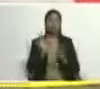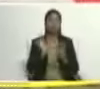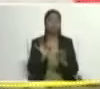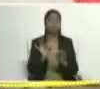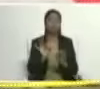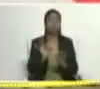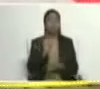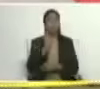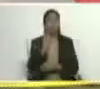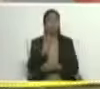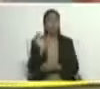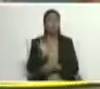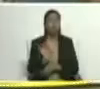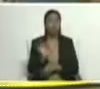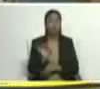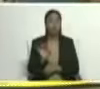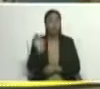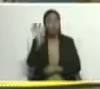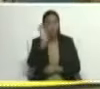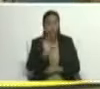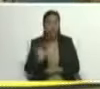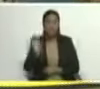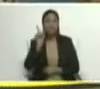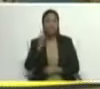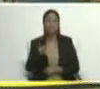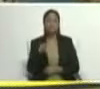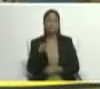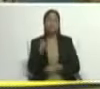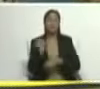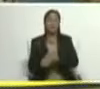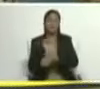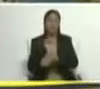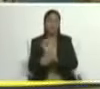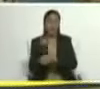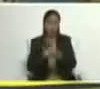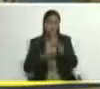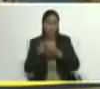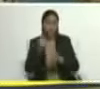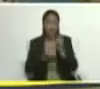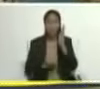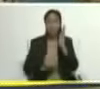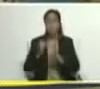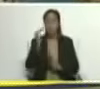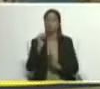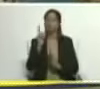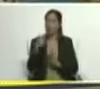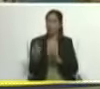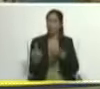Y los países emergentes de mayor poder comercial, de mayor poder financiero.